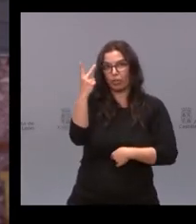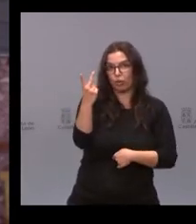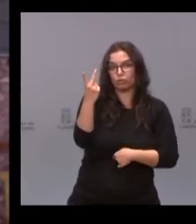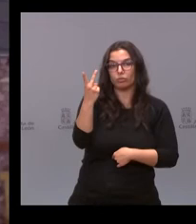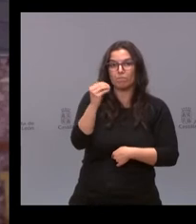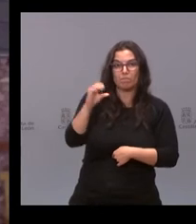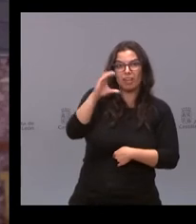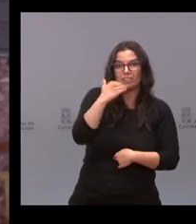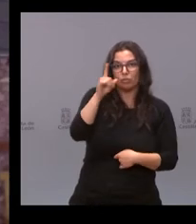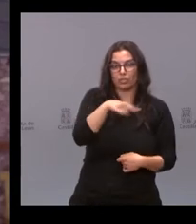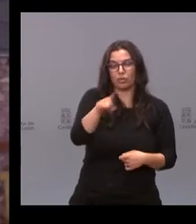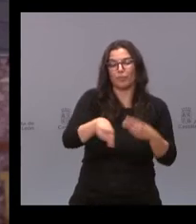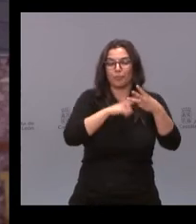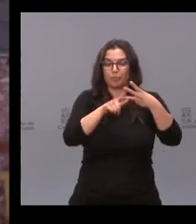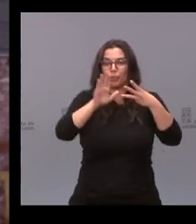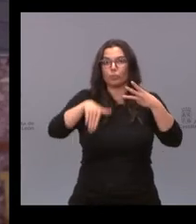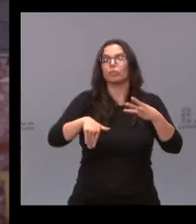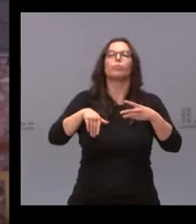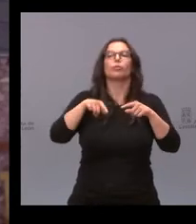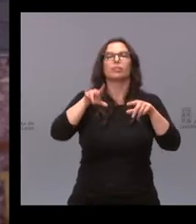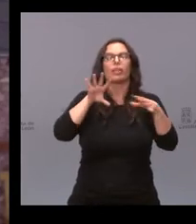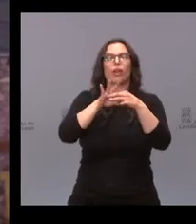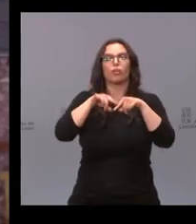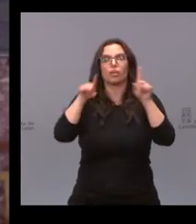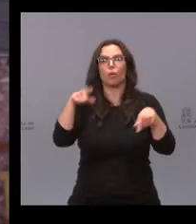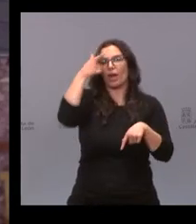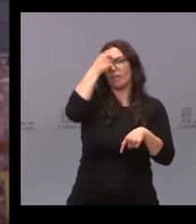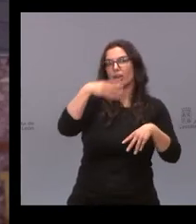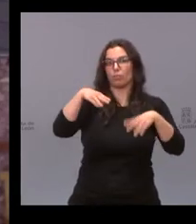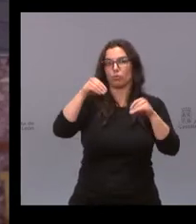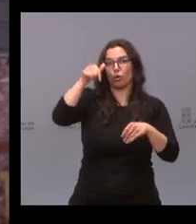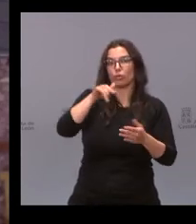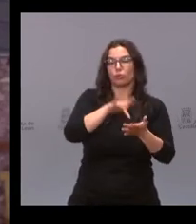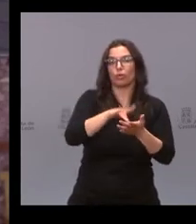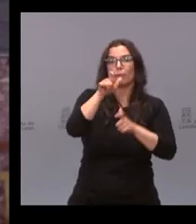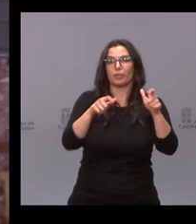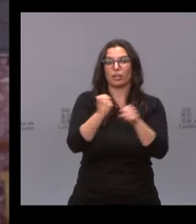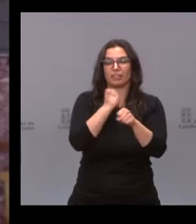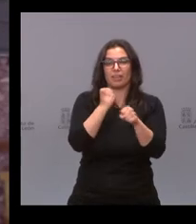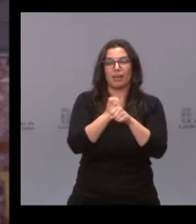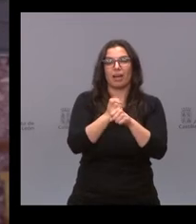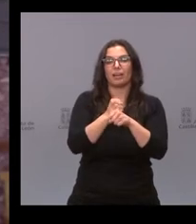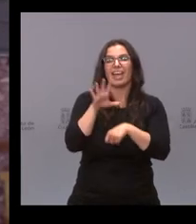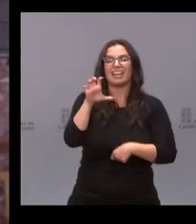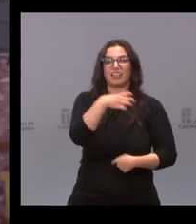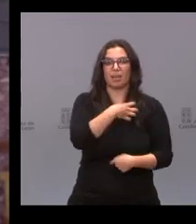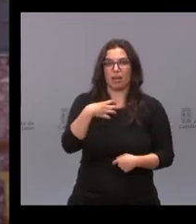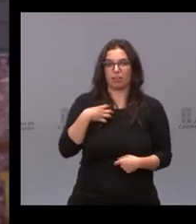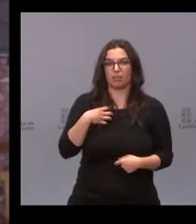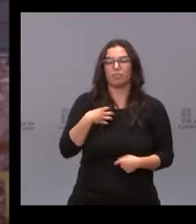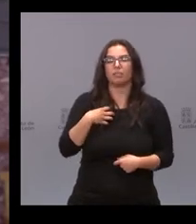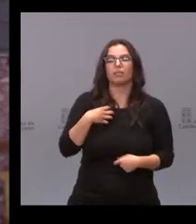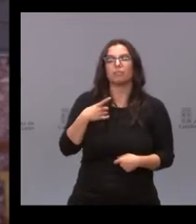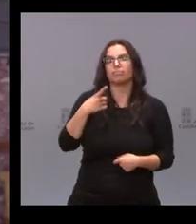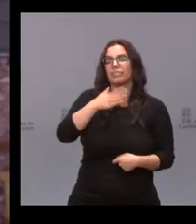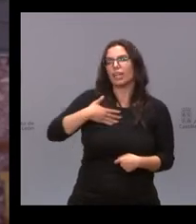última cuestión referida a Segovia, Ávila y Burgos. Hoy hay concentraciones de empleados de CaixaBank y me gustaría saber cómo valora